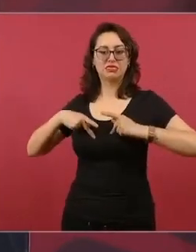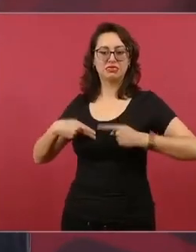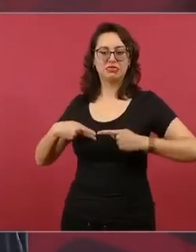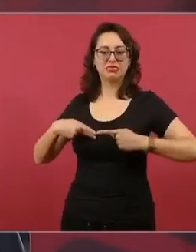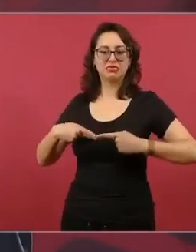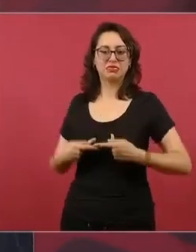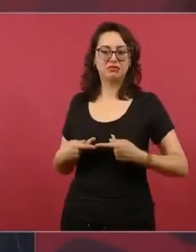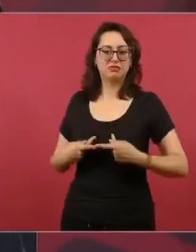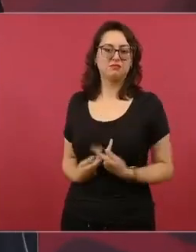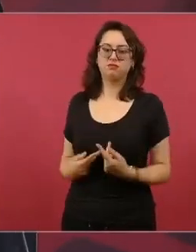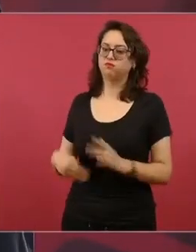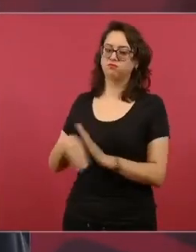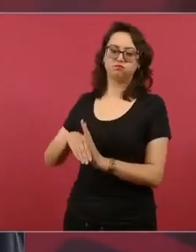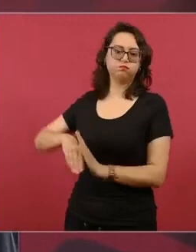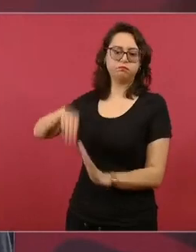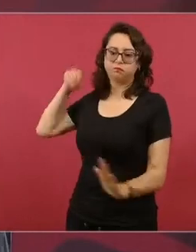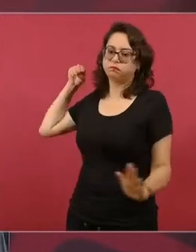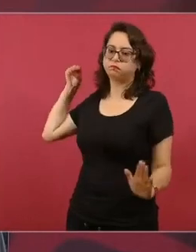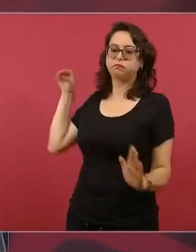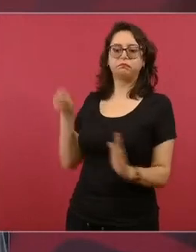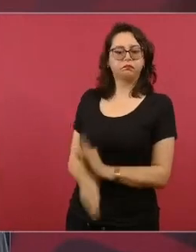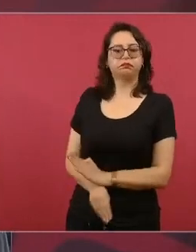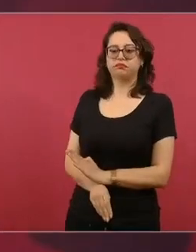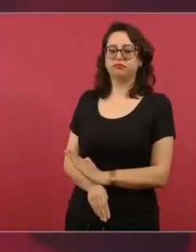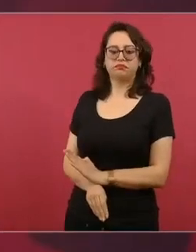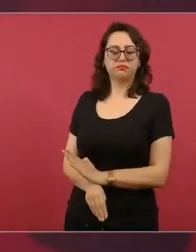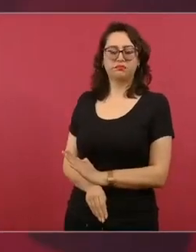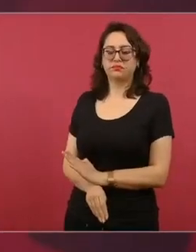que los